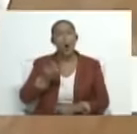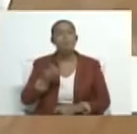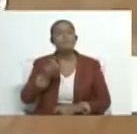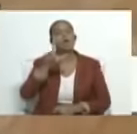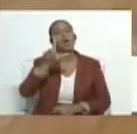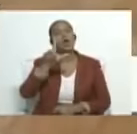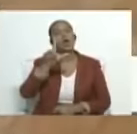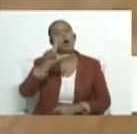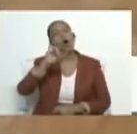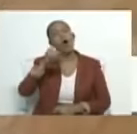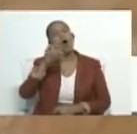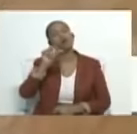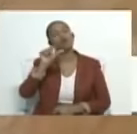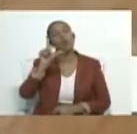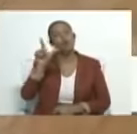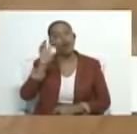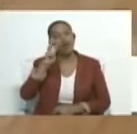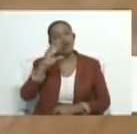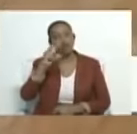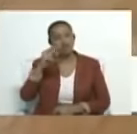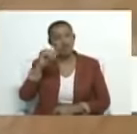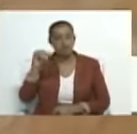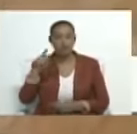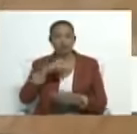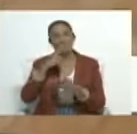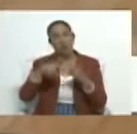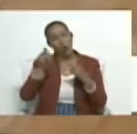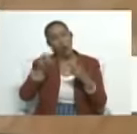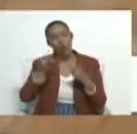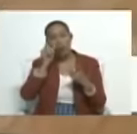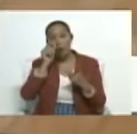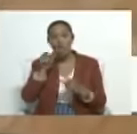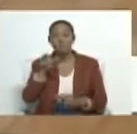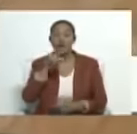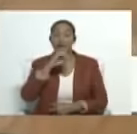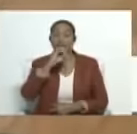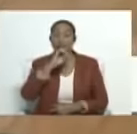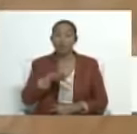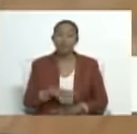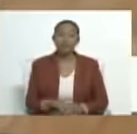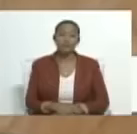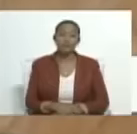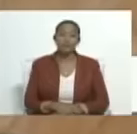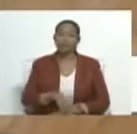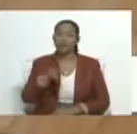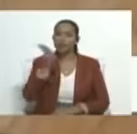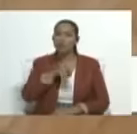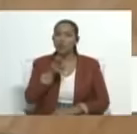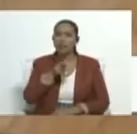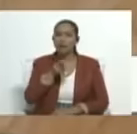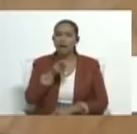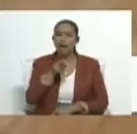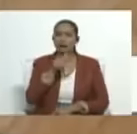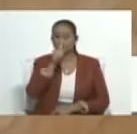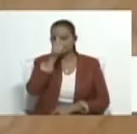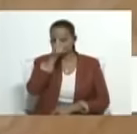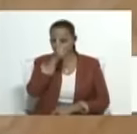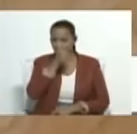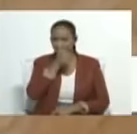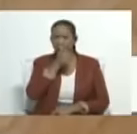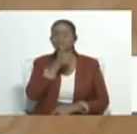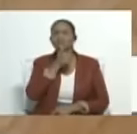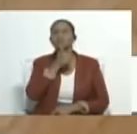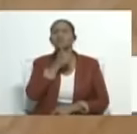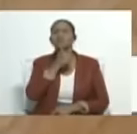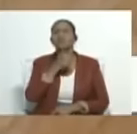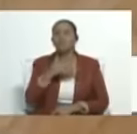estuvo Andrés Sote, estuvo quienes nunca se resistieron a ser colonia,